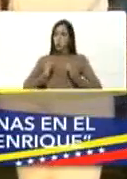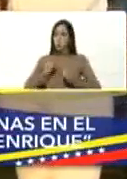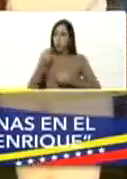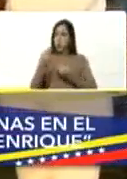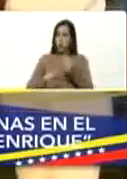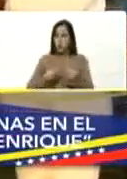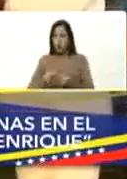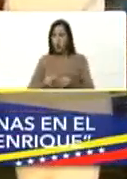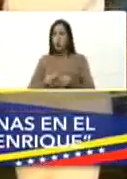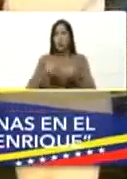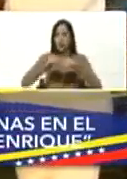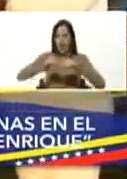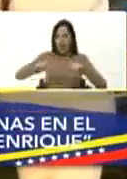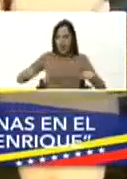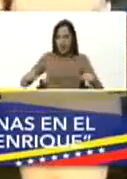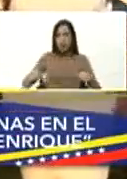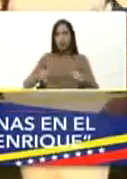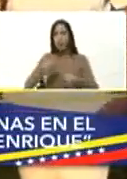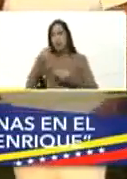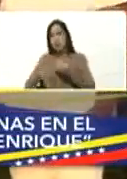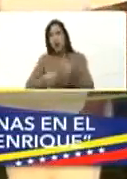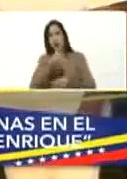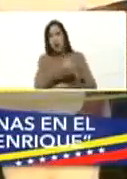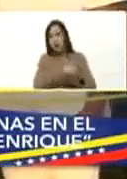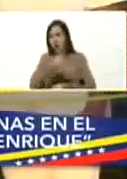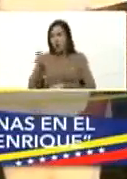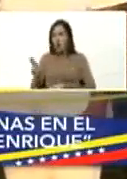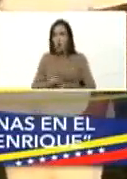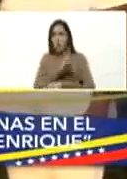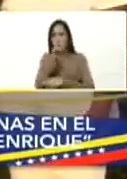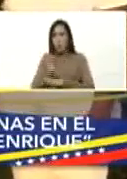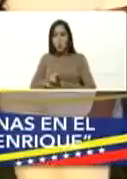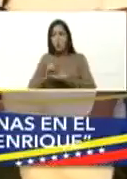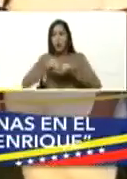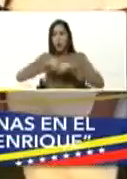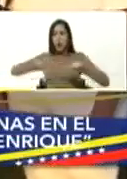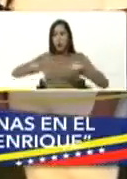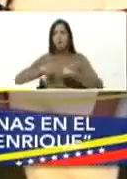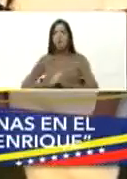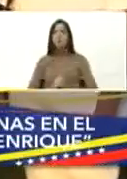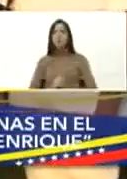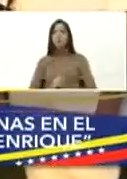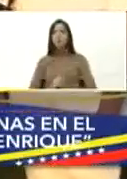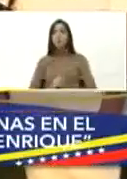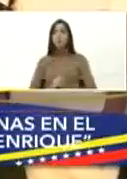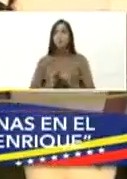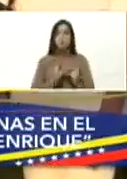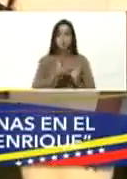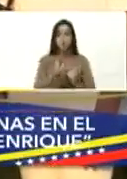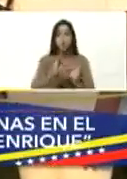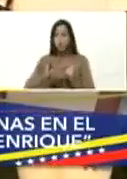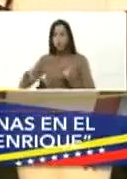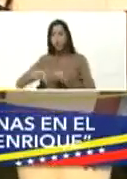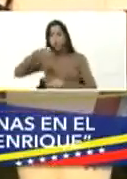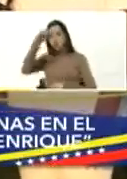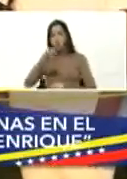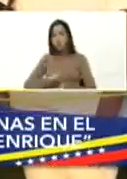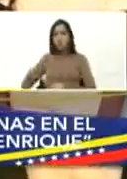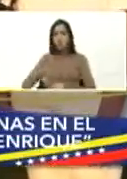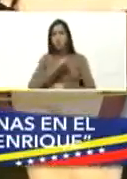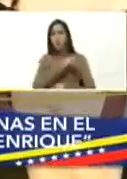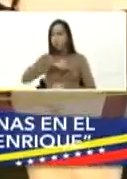levantamiento parcelario, el levantamiento de cada una de las parcelas de nuestro territorio, lo que son las coordenadas norte, sur, este y oeste, para